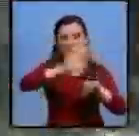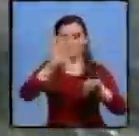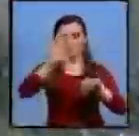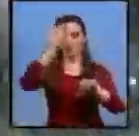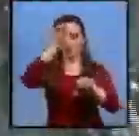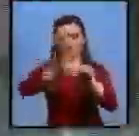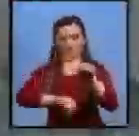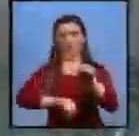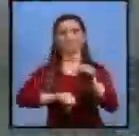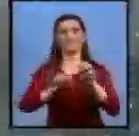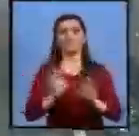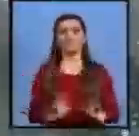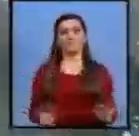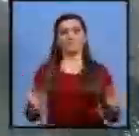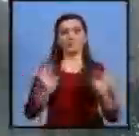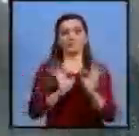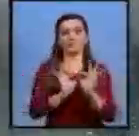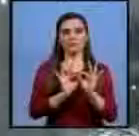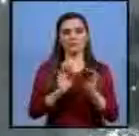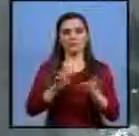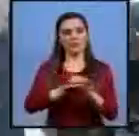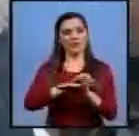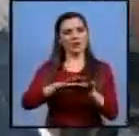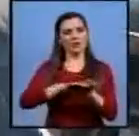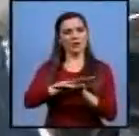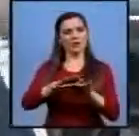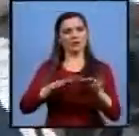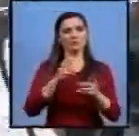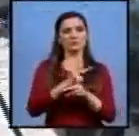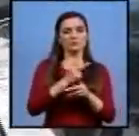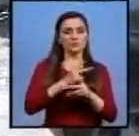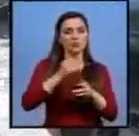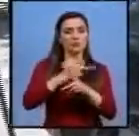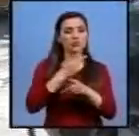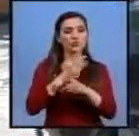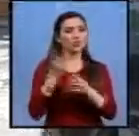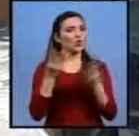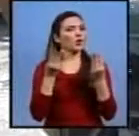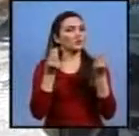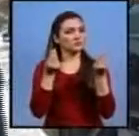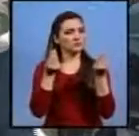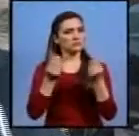deteriorar, por lo que es importante lavar con cuidado y con productos de calidad.